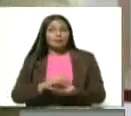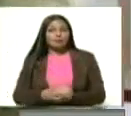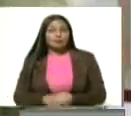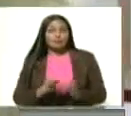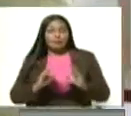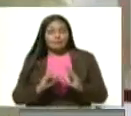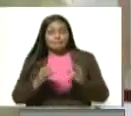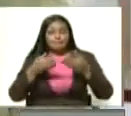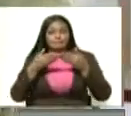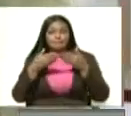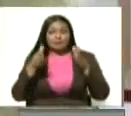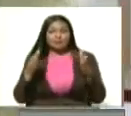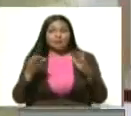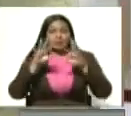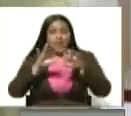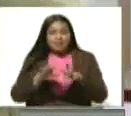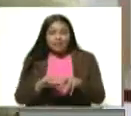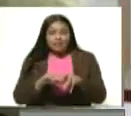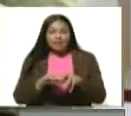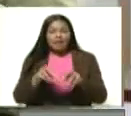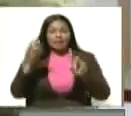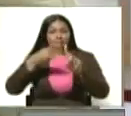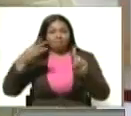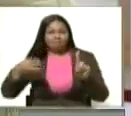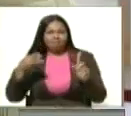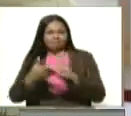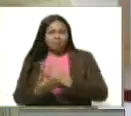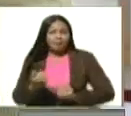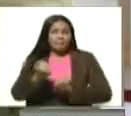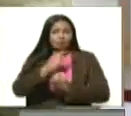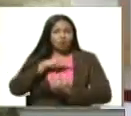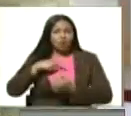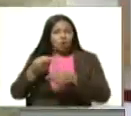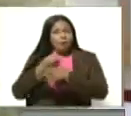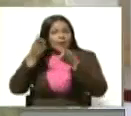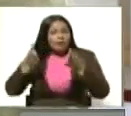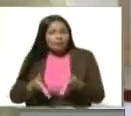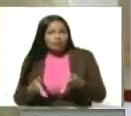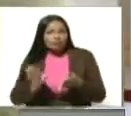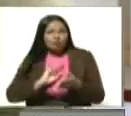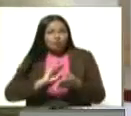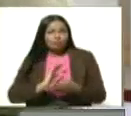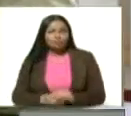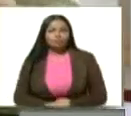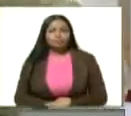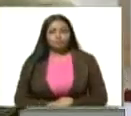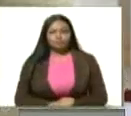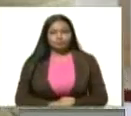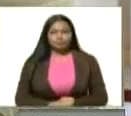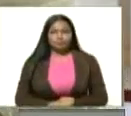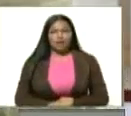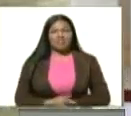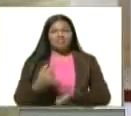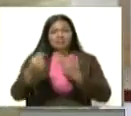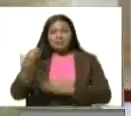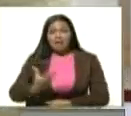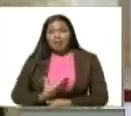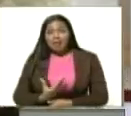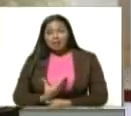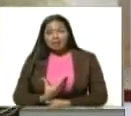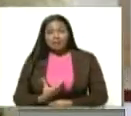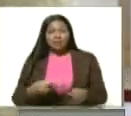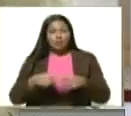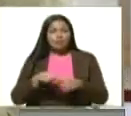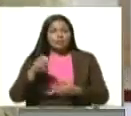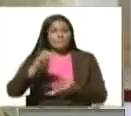la Secretaría de la Sexodiversidad con el apoyo de nuestro gobernador Héctor Rodríguez Castro. Las diferentes alcaldías